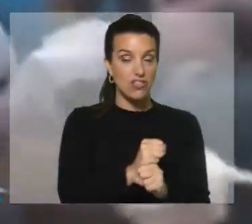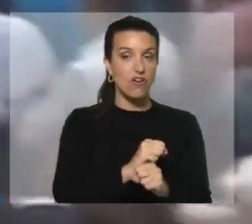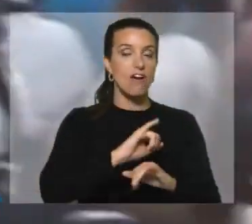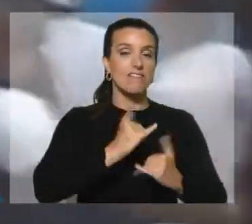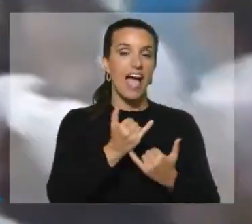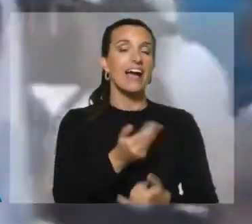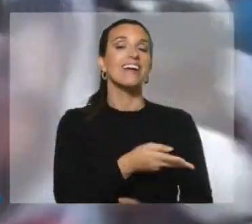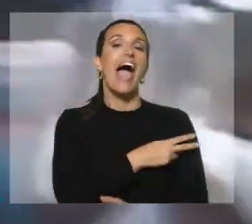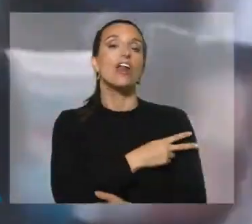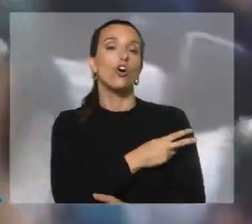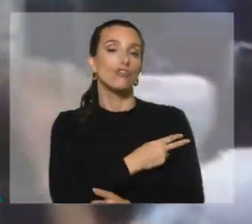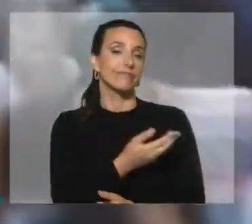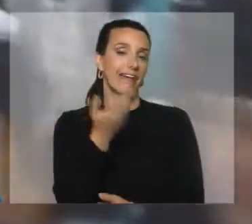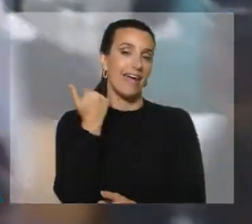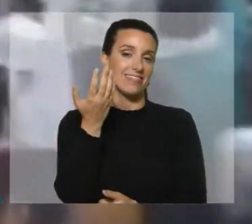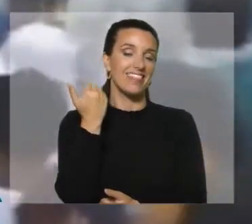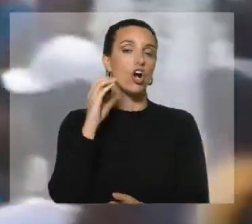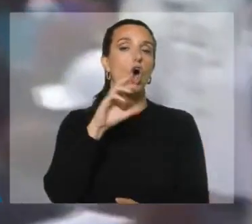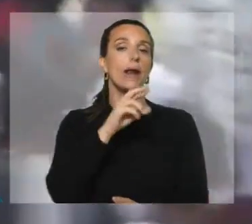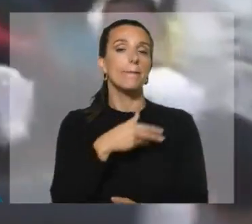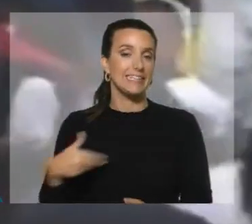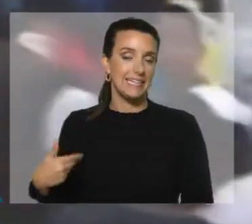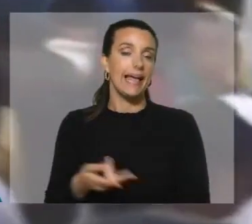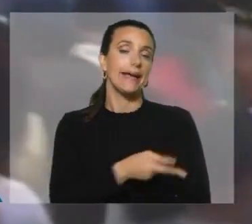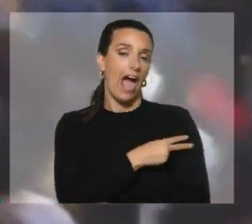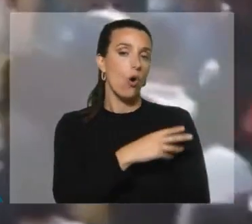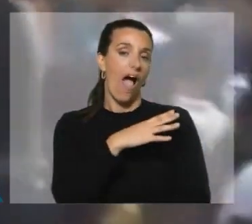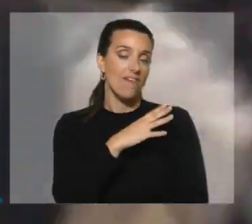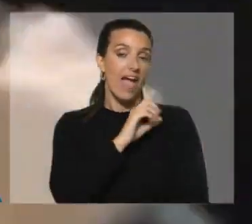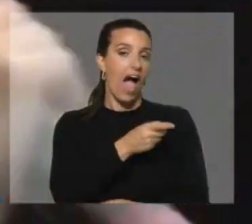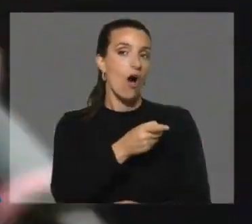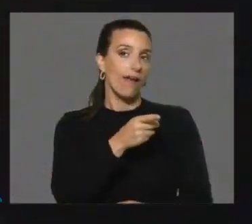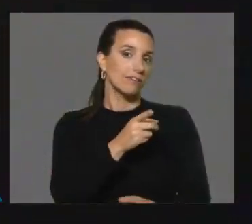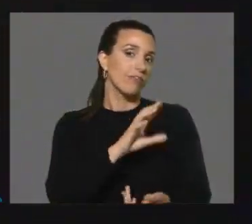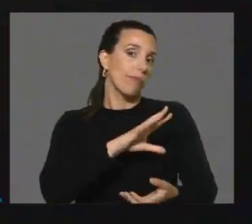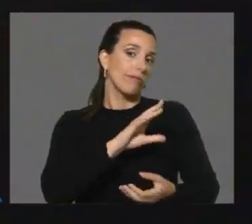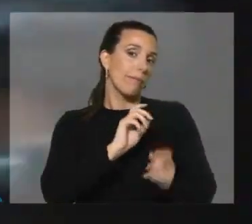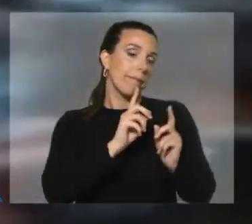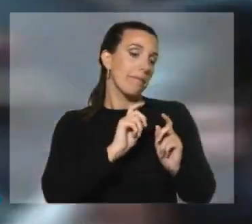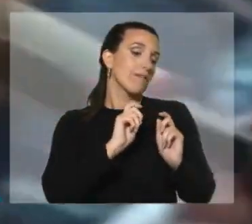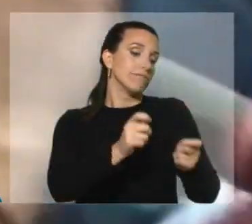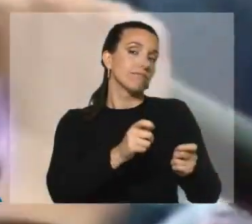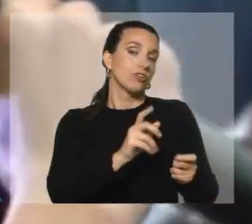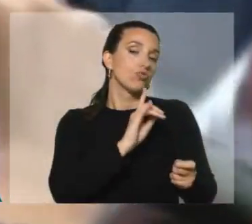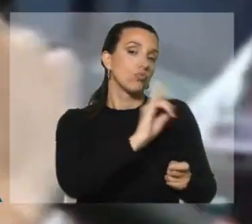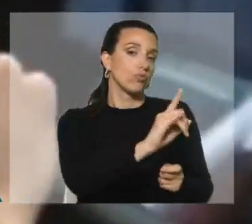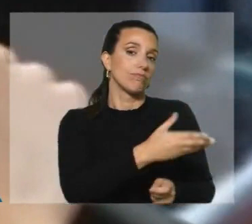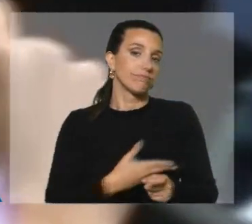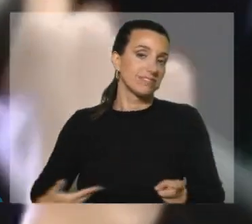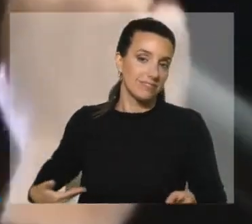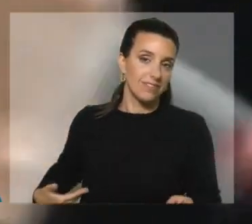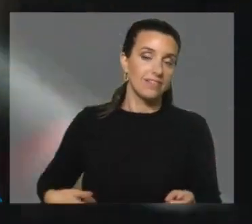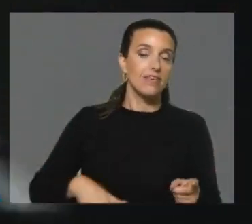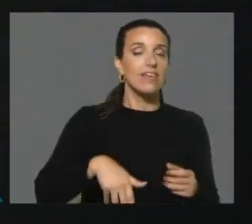varios cargos Durante los gobiernos de Rafael Correa y en estos comicios es su heredera política en el movimiento Revolución ciudadana